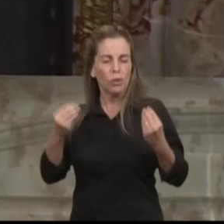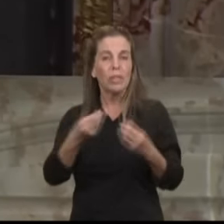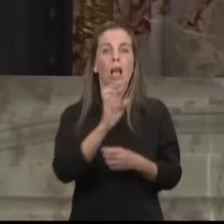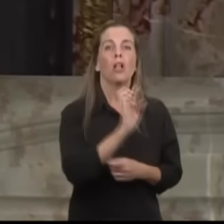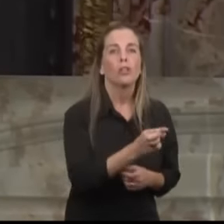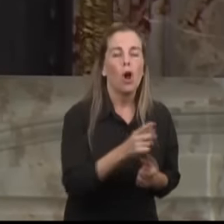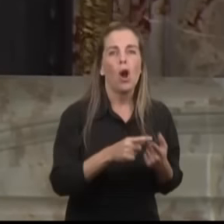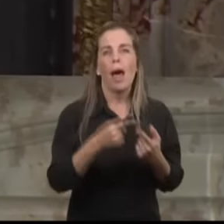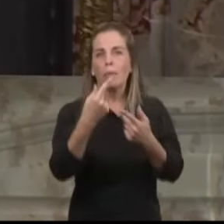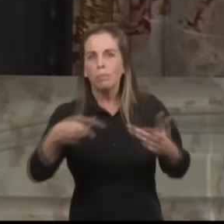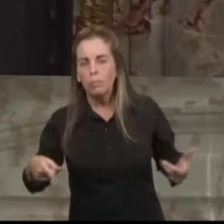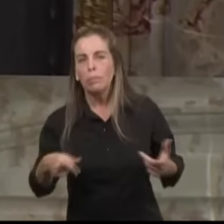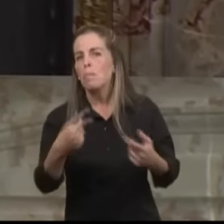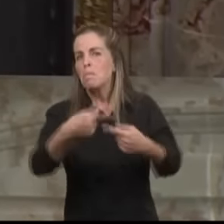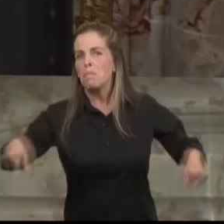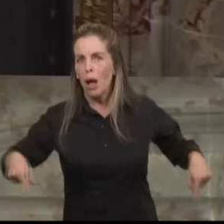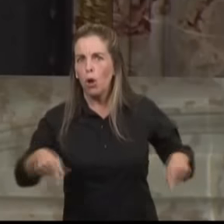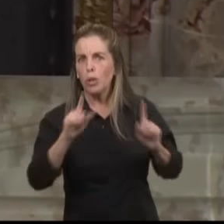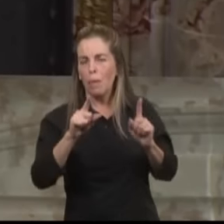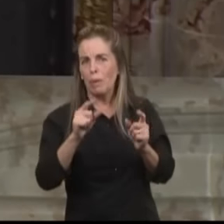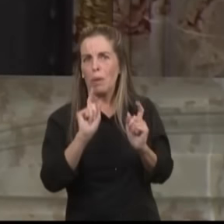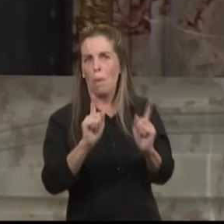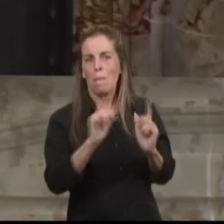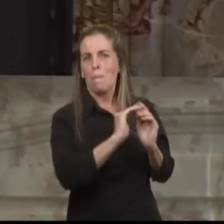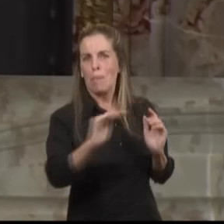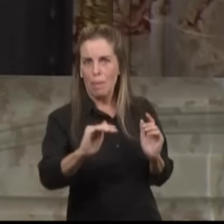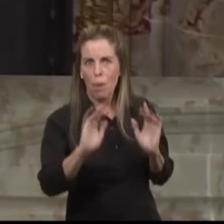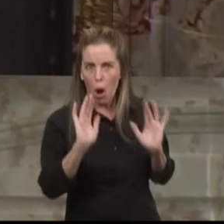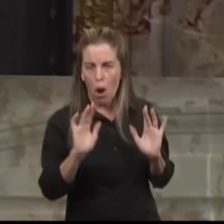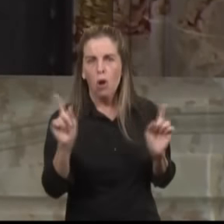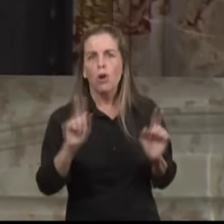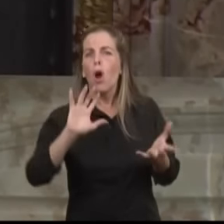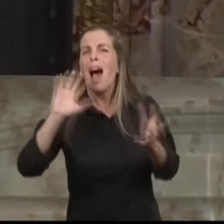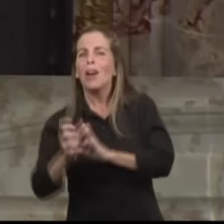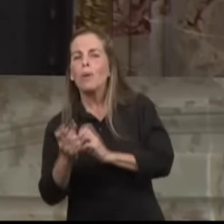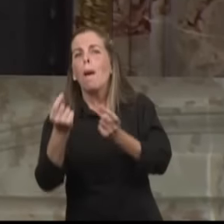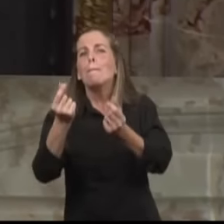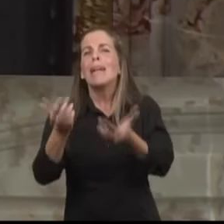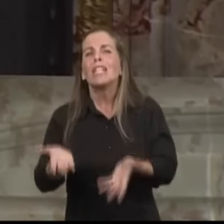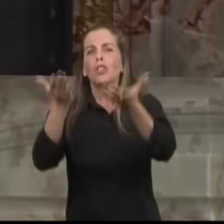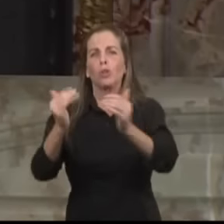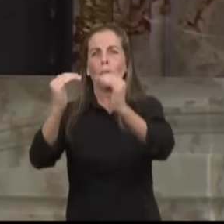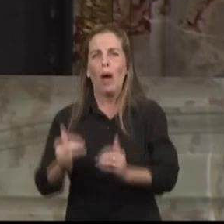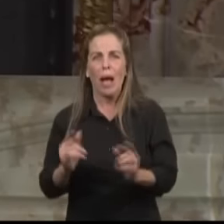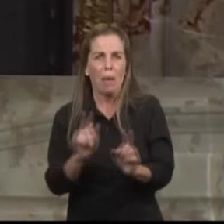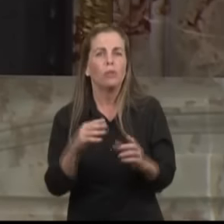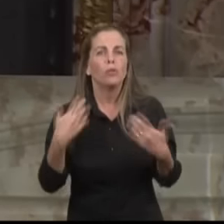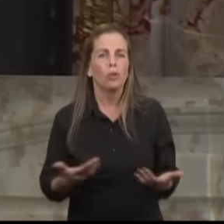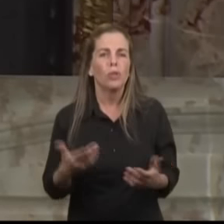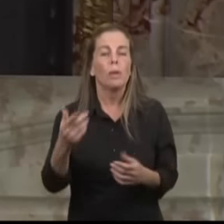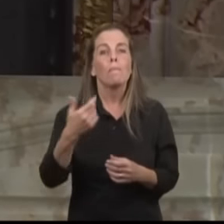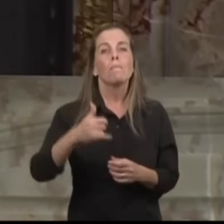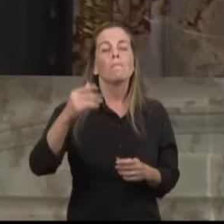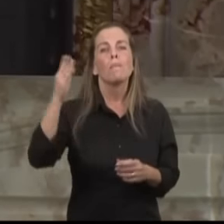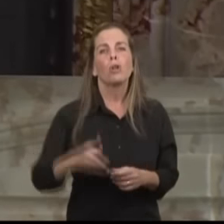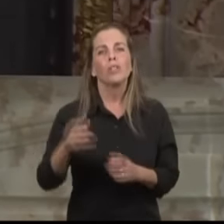dólar, de la papa o de las zanahorias no tienen por qué impactar sobre el nivel general de precios y por ende en la tasa de inflación.